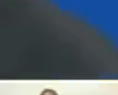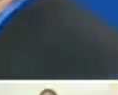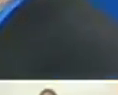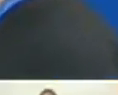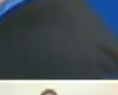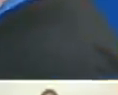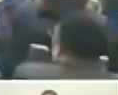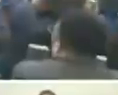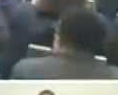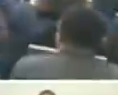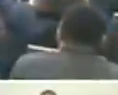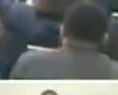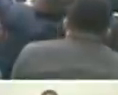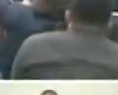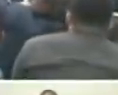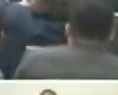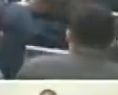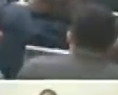gracias.